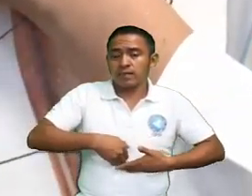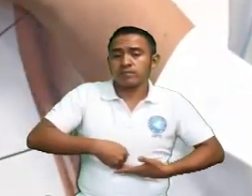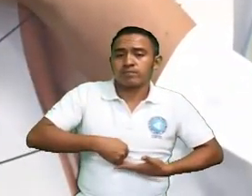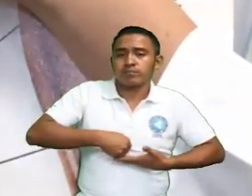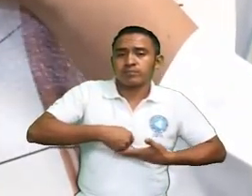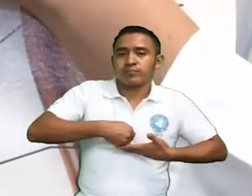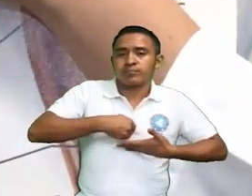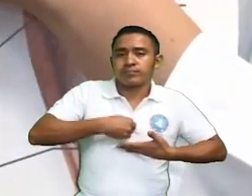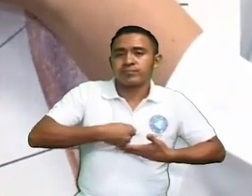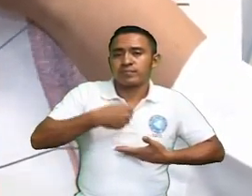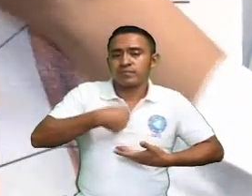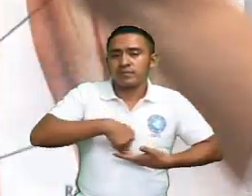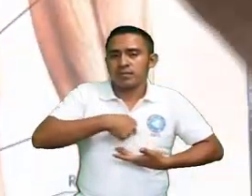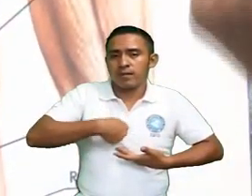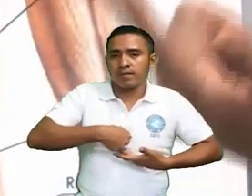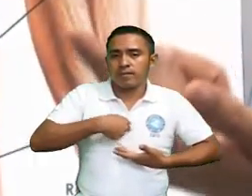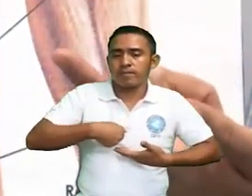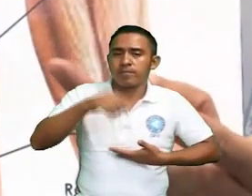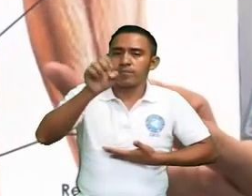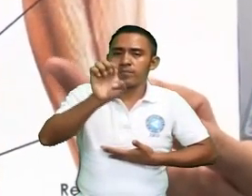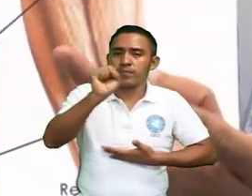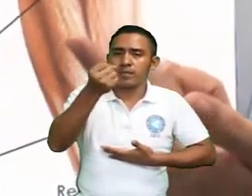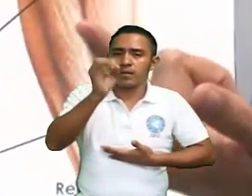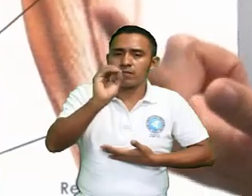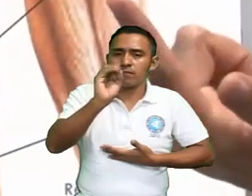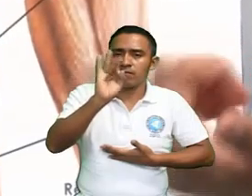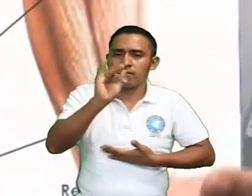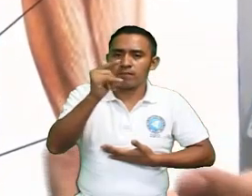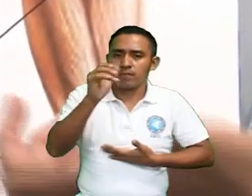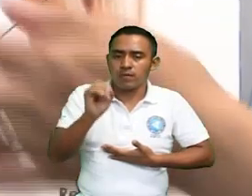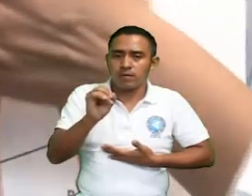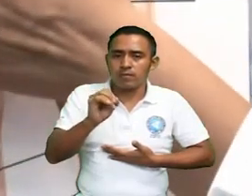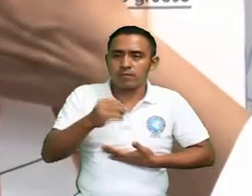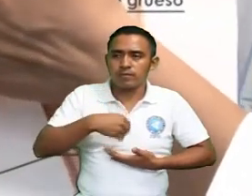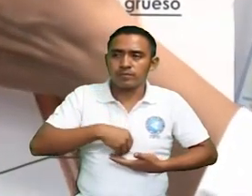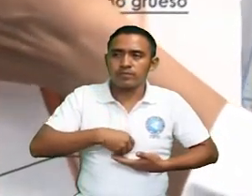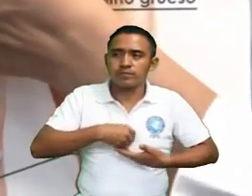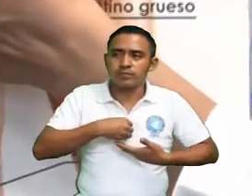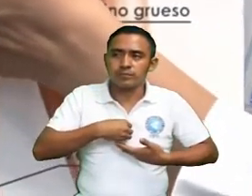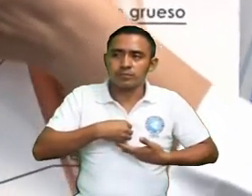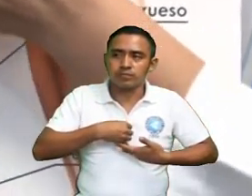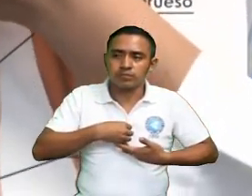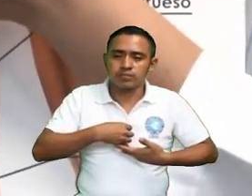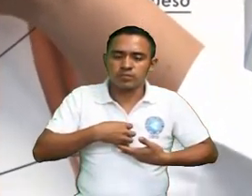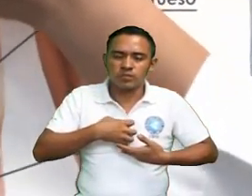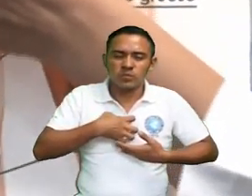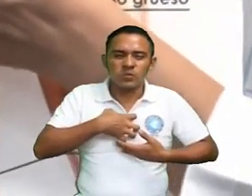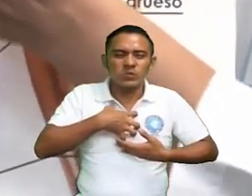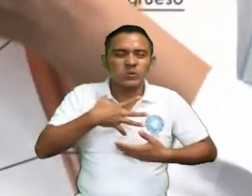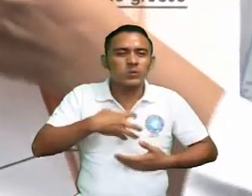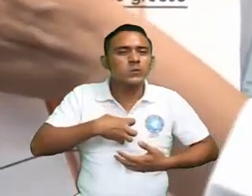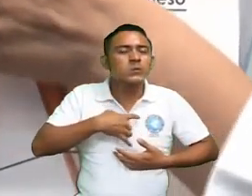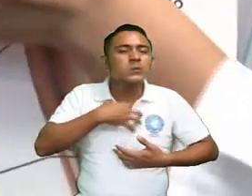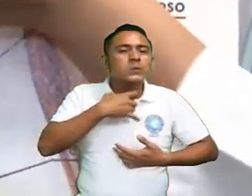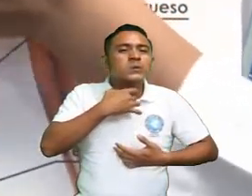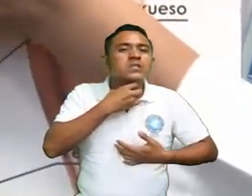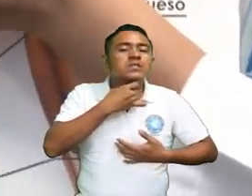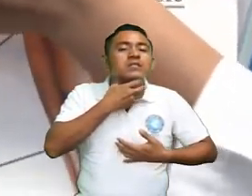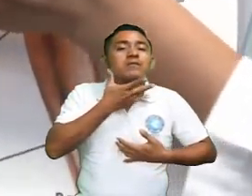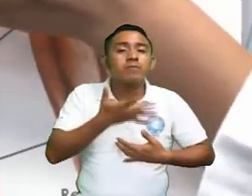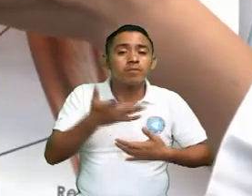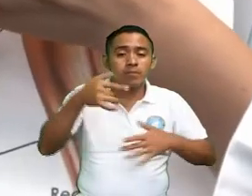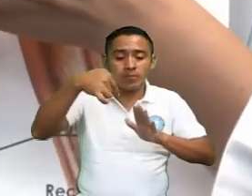el esófago. ¿Eso qué es lo que produce? ¿Ya? Eso es lo que produce, es una irritación de la